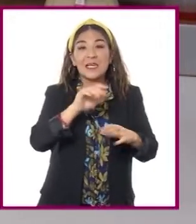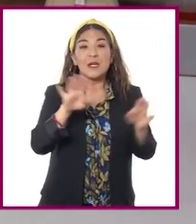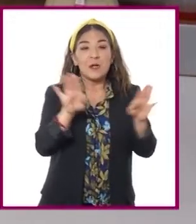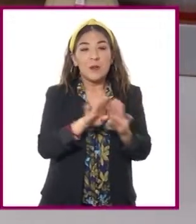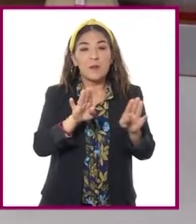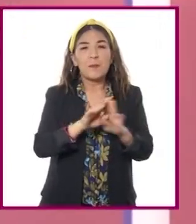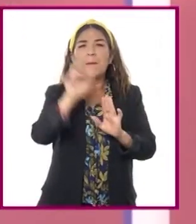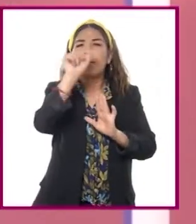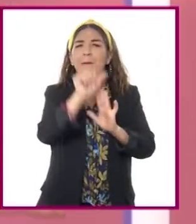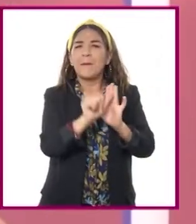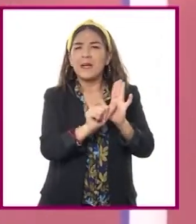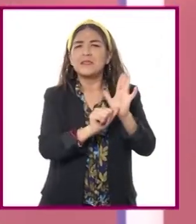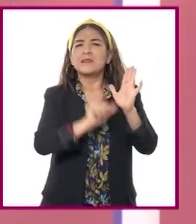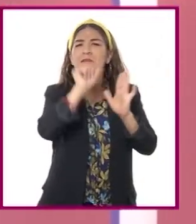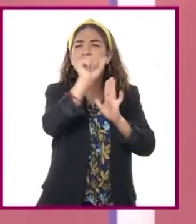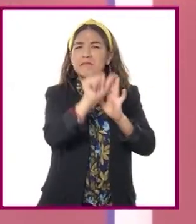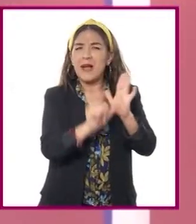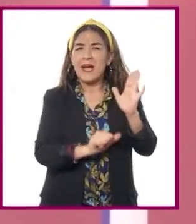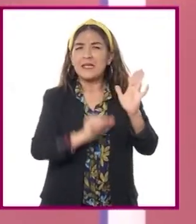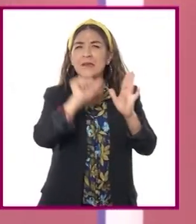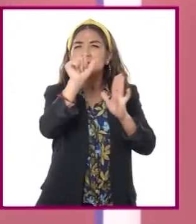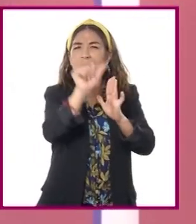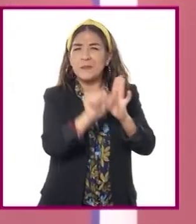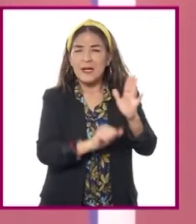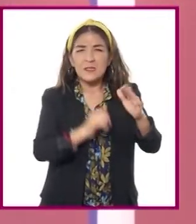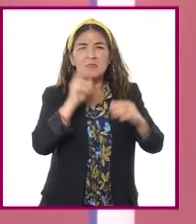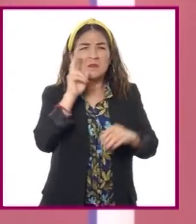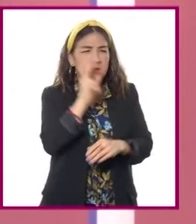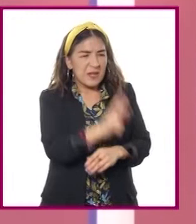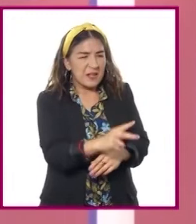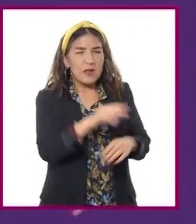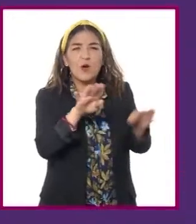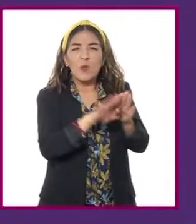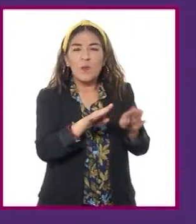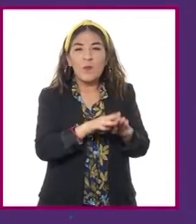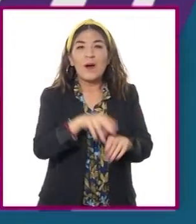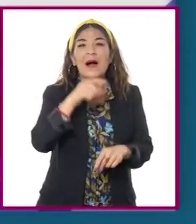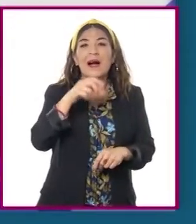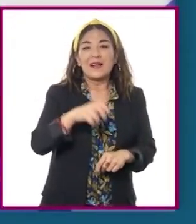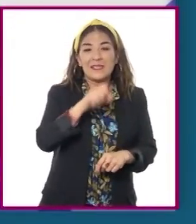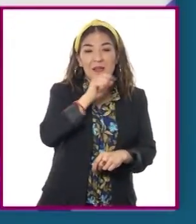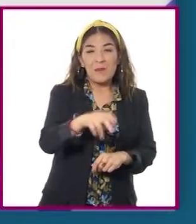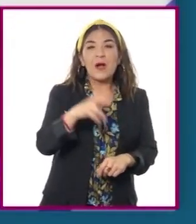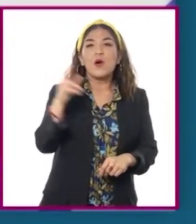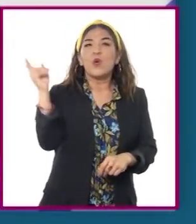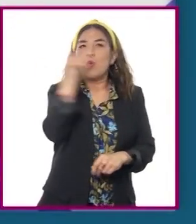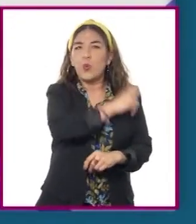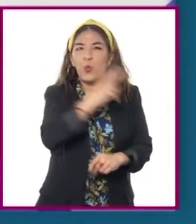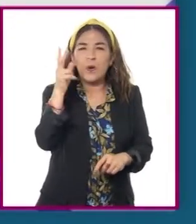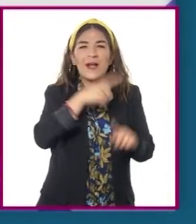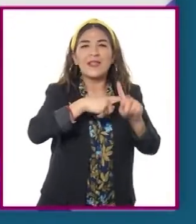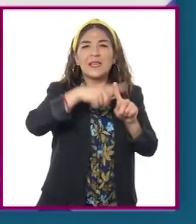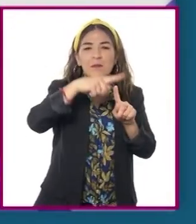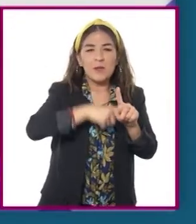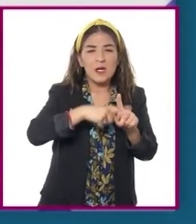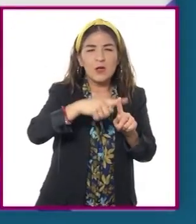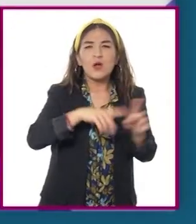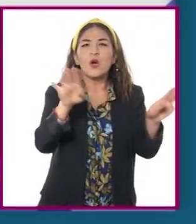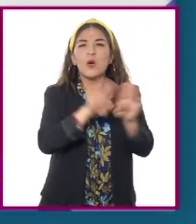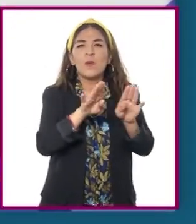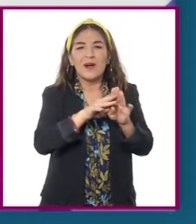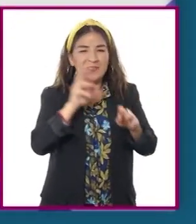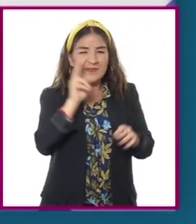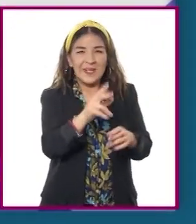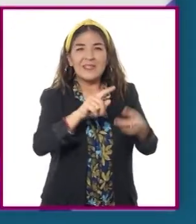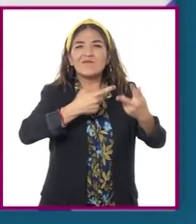monzón, cuando la humedad y la temperatura suelen ser altas. Sin embargo, las fisuras no se